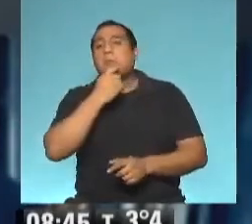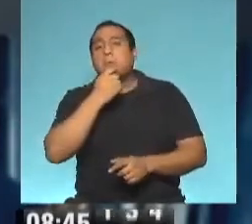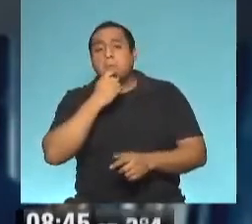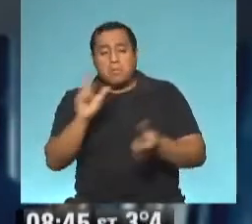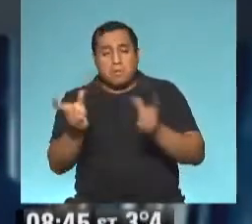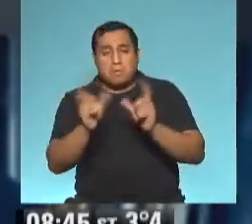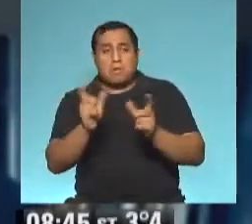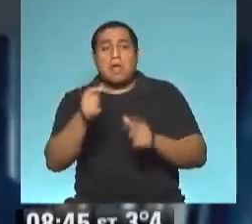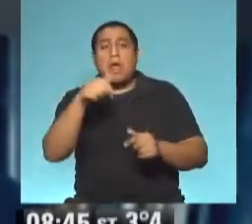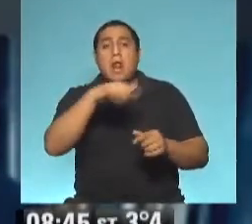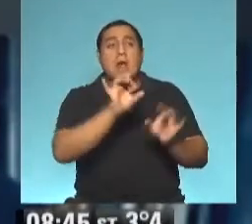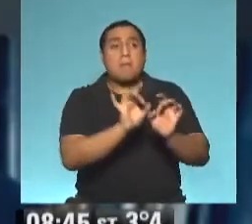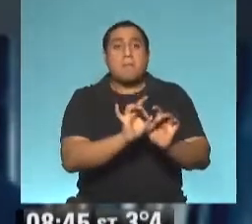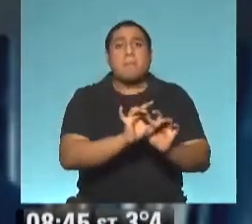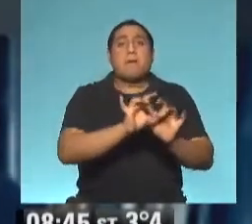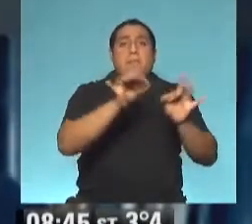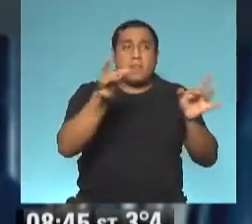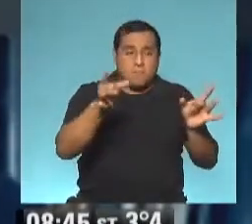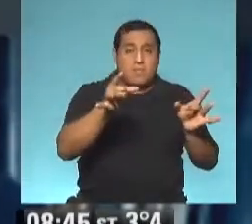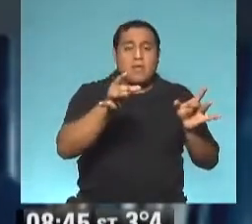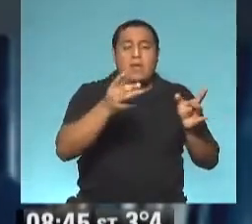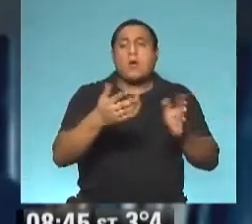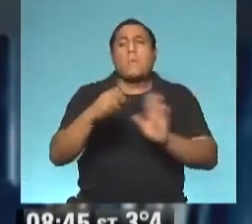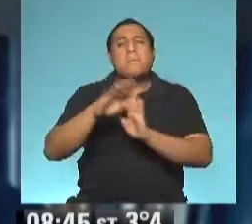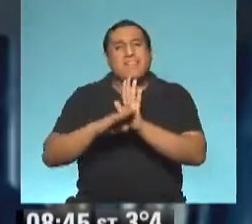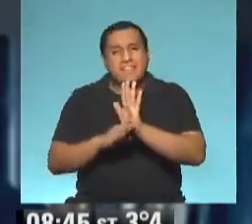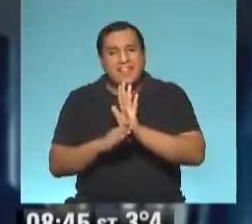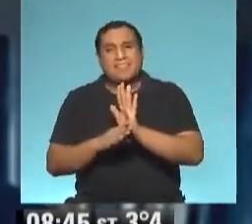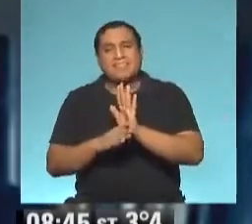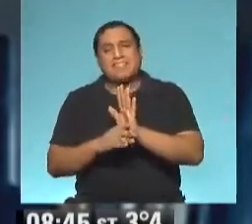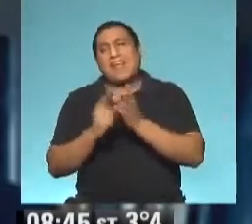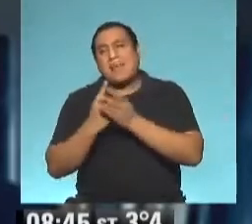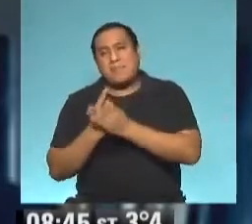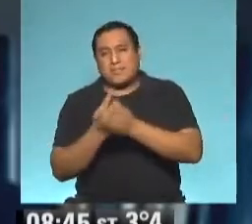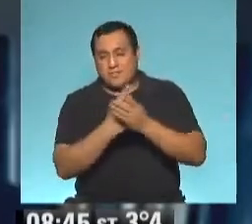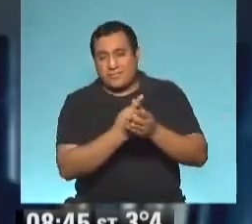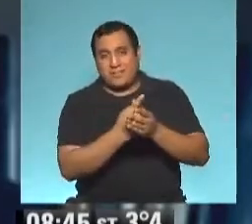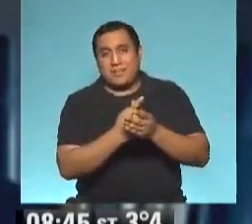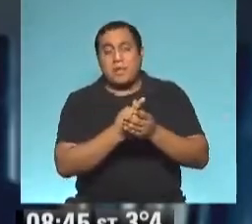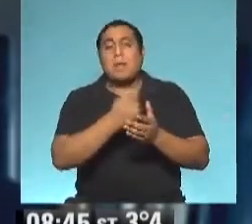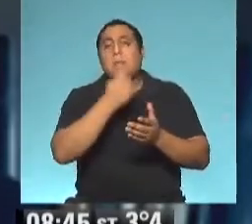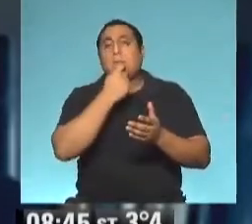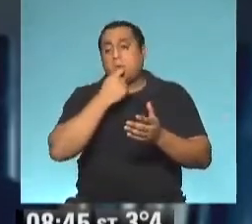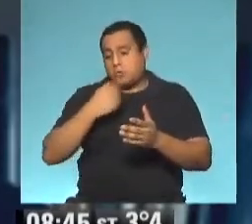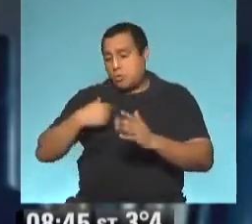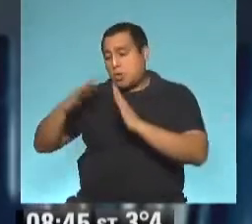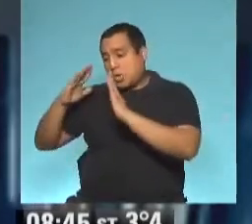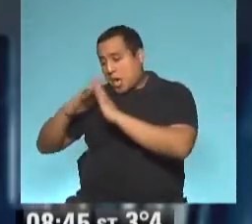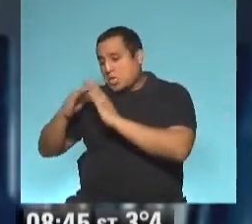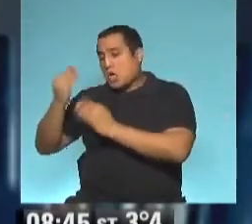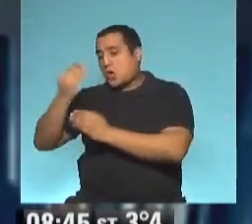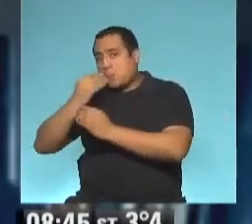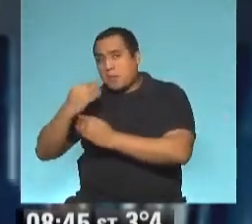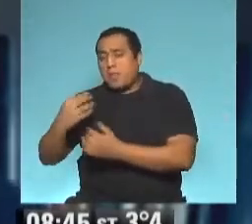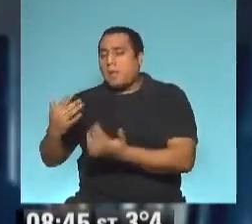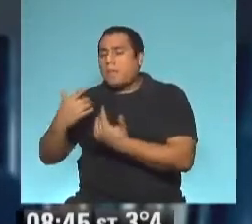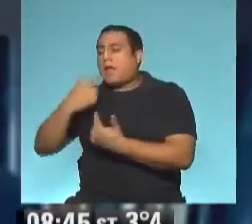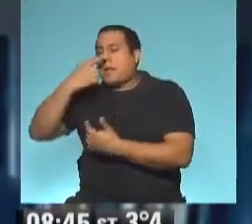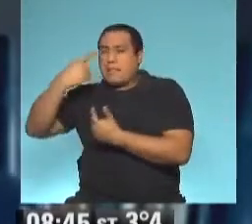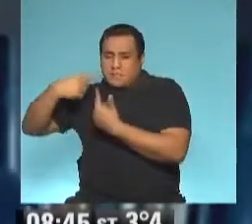atravesar la pandemia y las medidas de confinamiento cuando uno tiene casa, comida y calefacción,